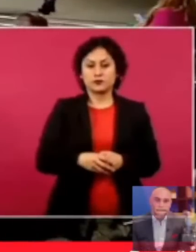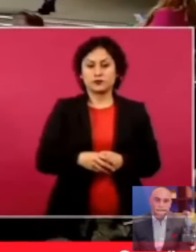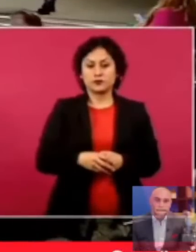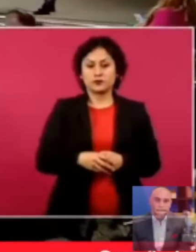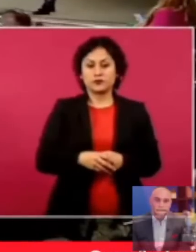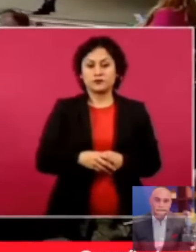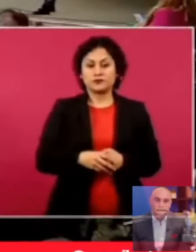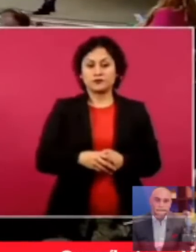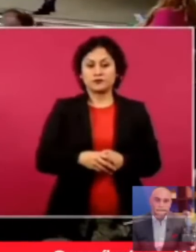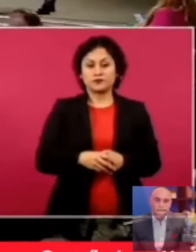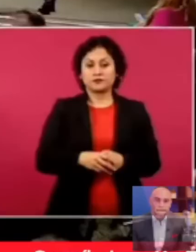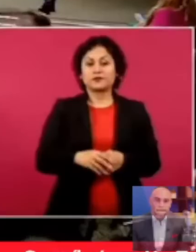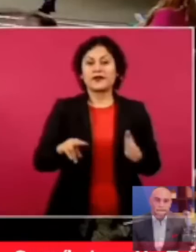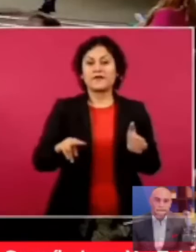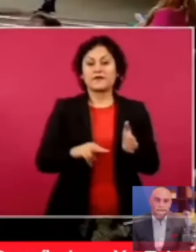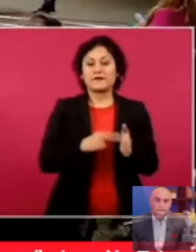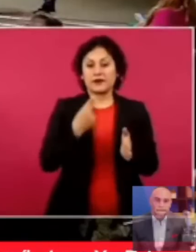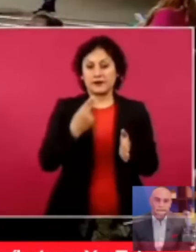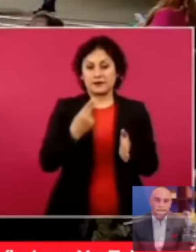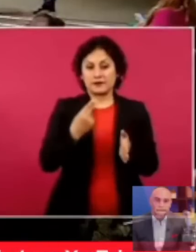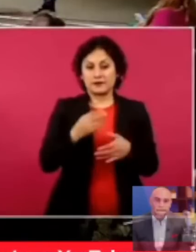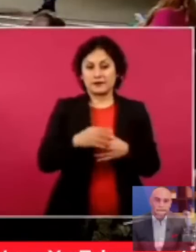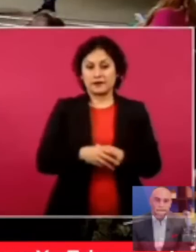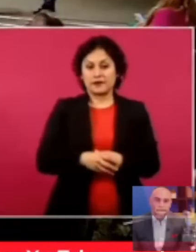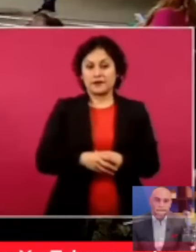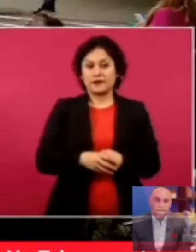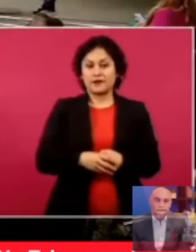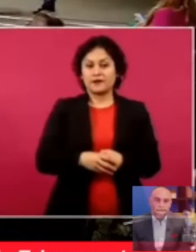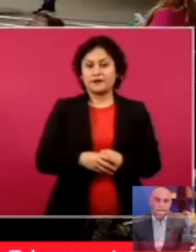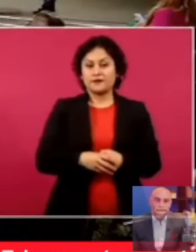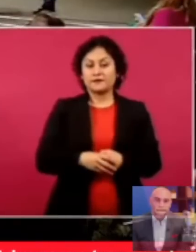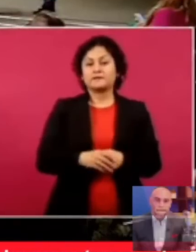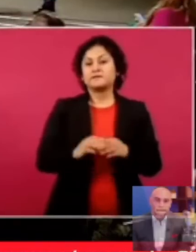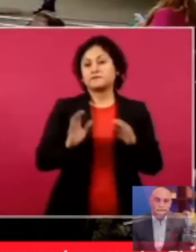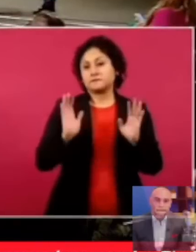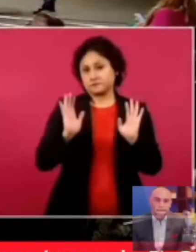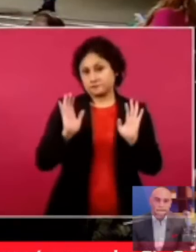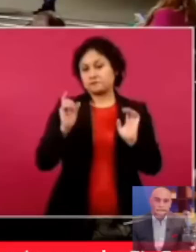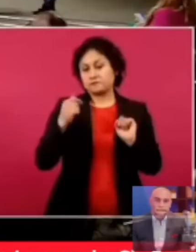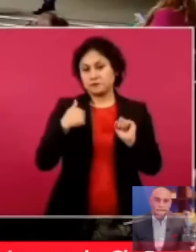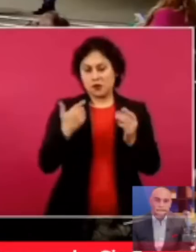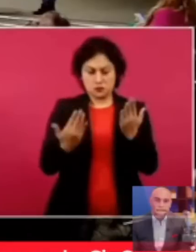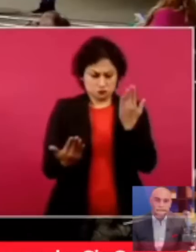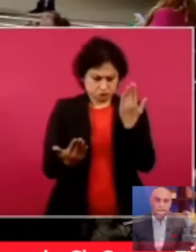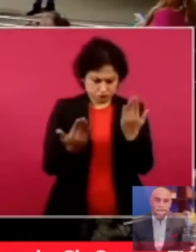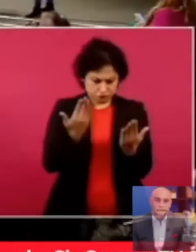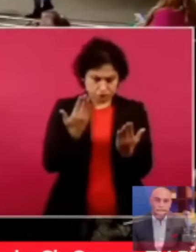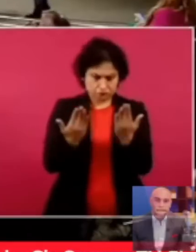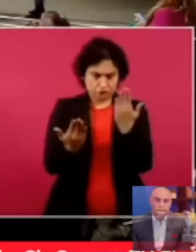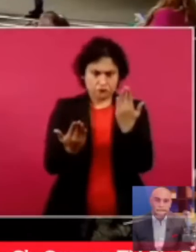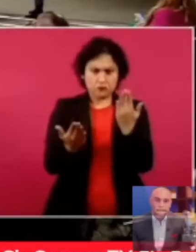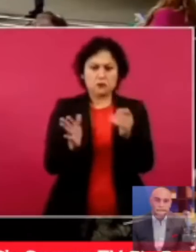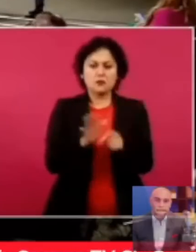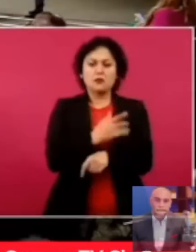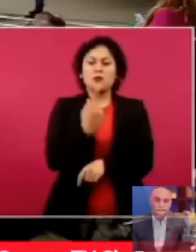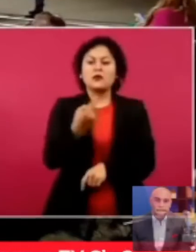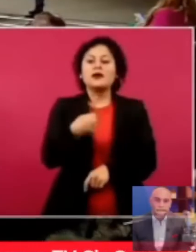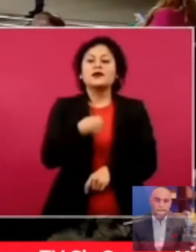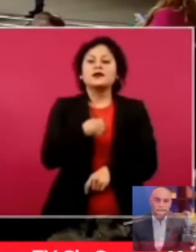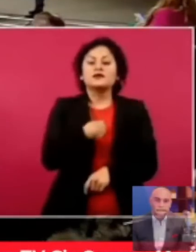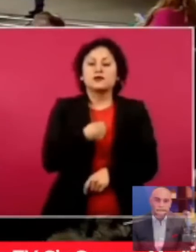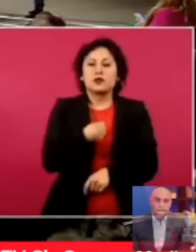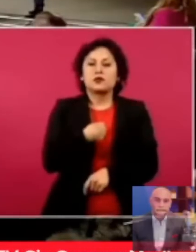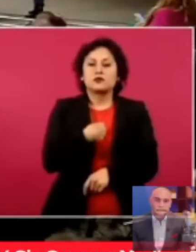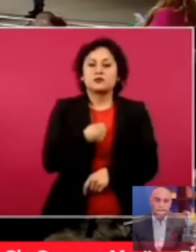el otro, de la firma, nada más crucé esto porque sí necesitaba yo saber,